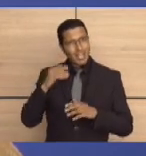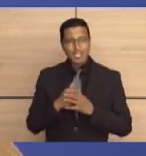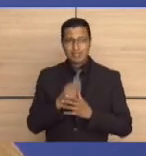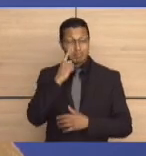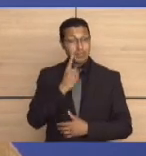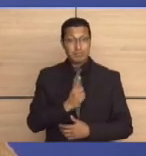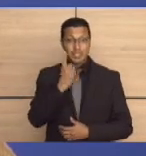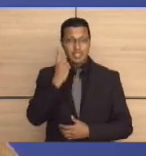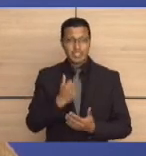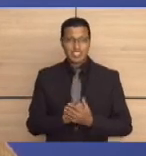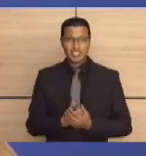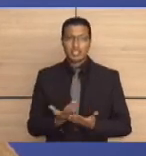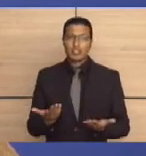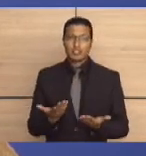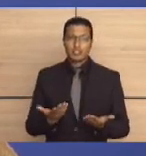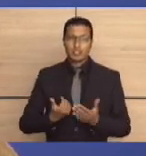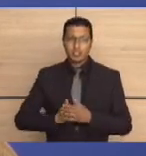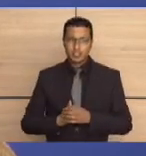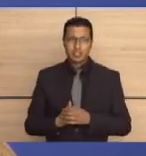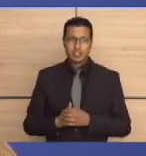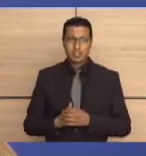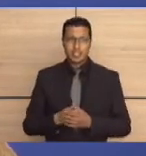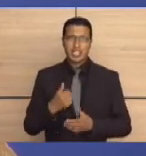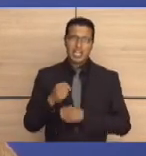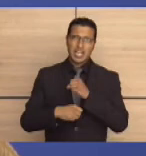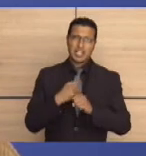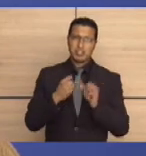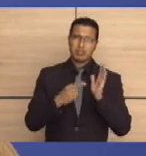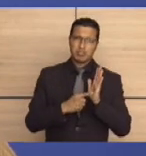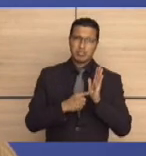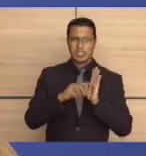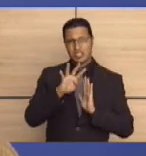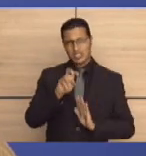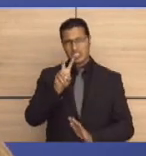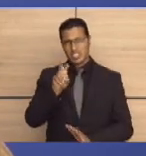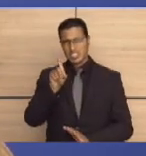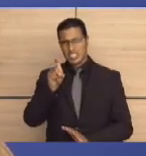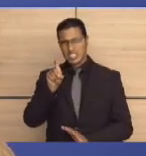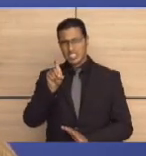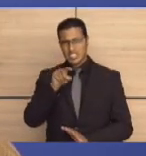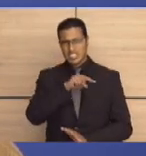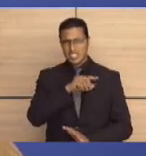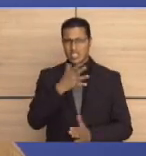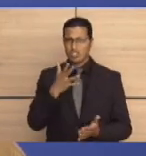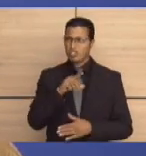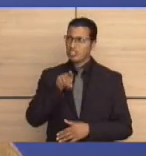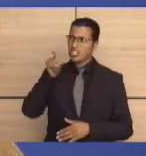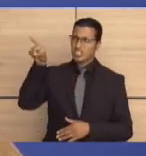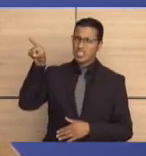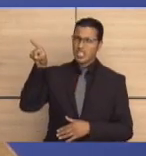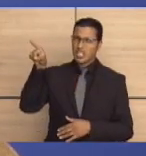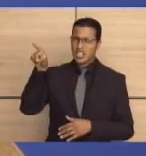la primera que hice, que fue en el 76 por la ex Unión Soviética,